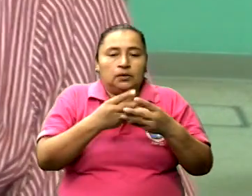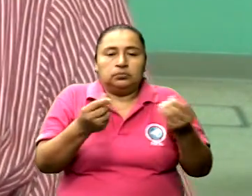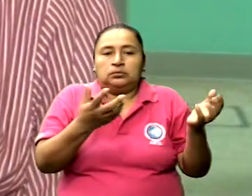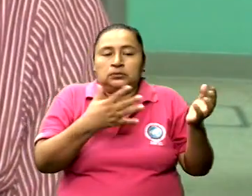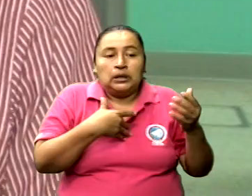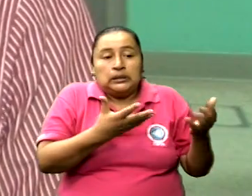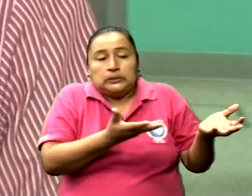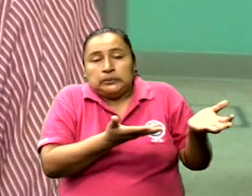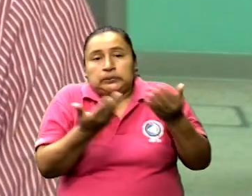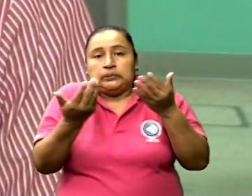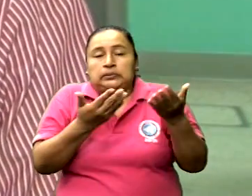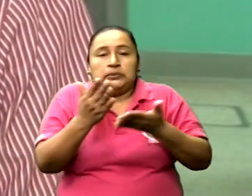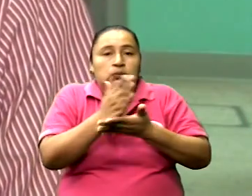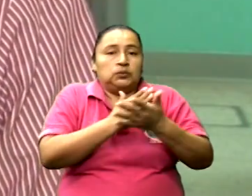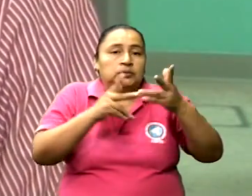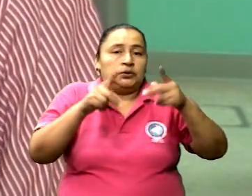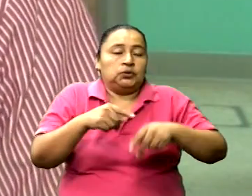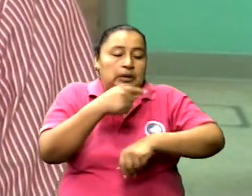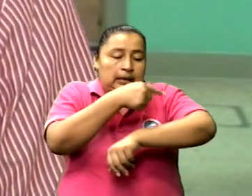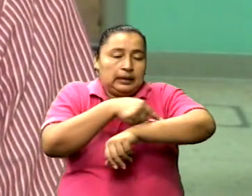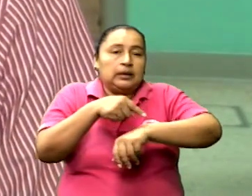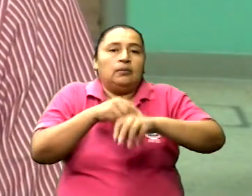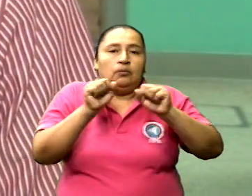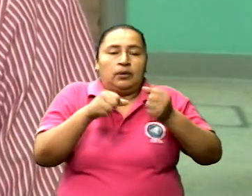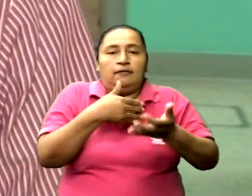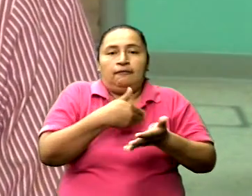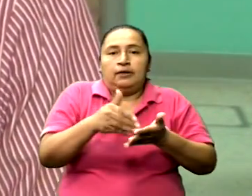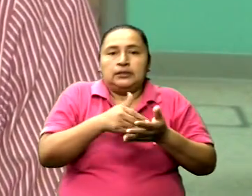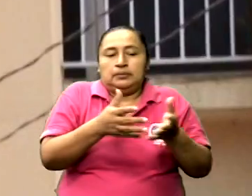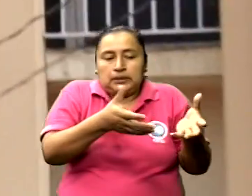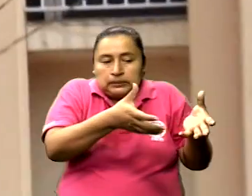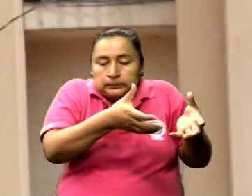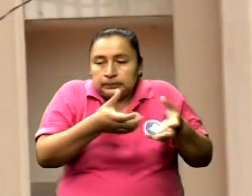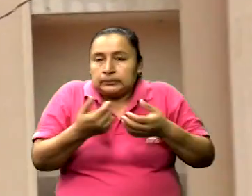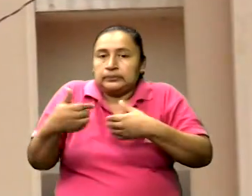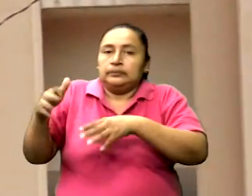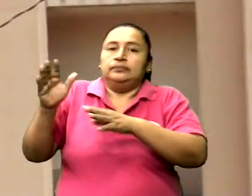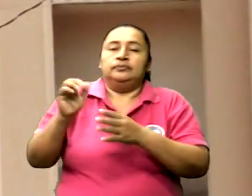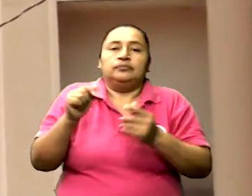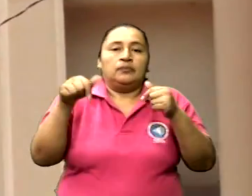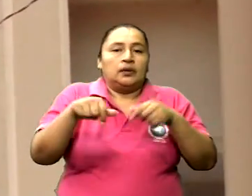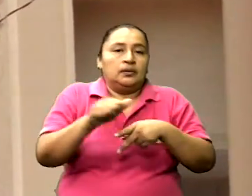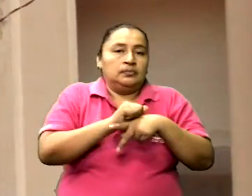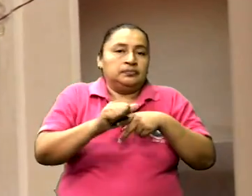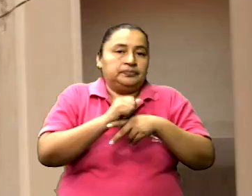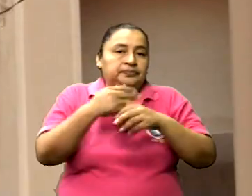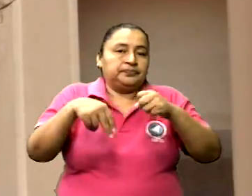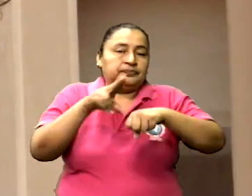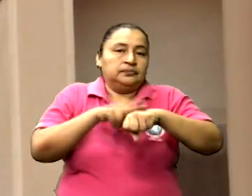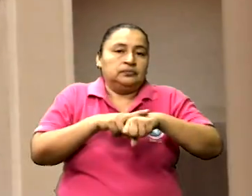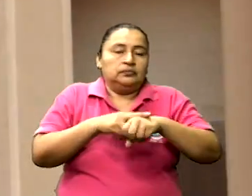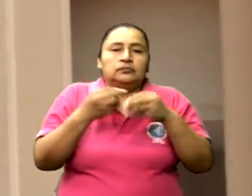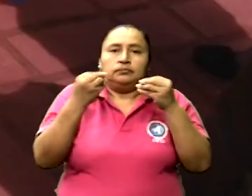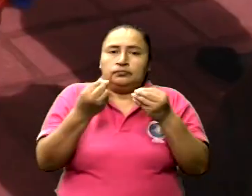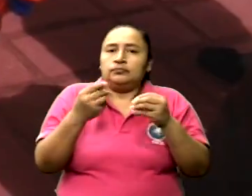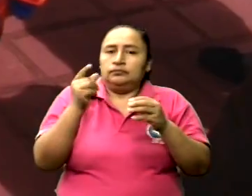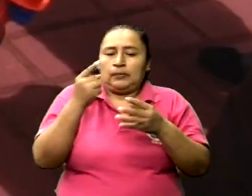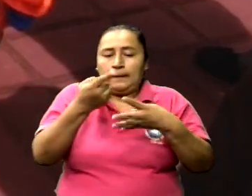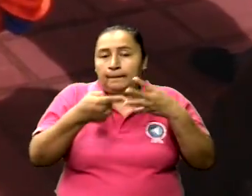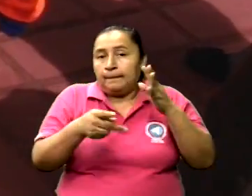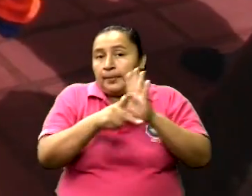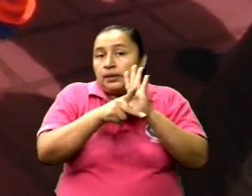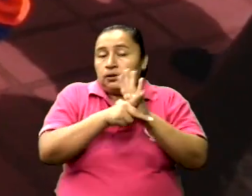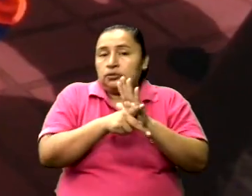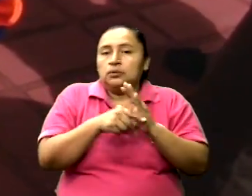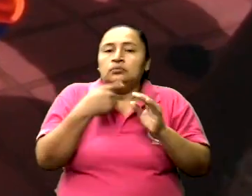evacuación de algunos de los heridos que se puedan fácilmente extraer. Estos ejercicios nacionales multiamenazas